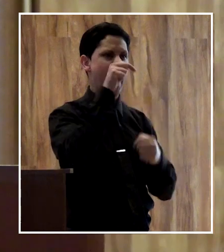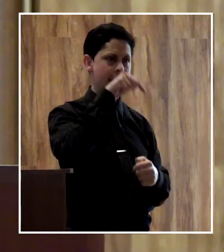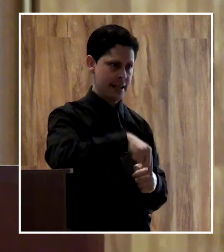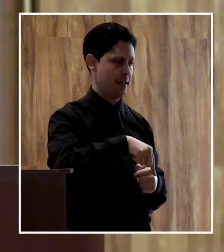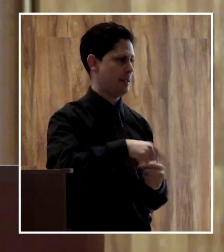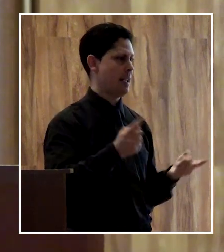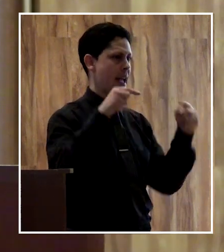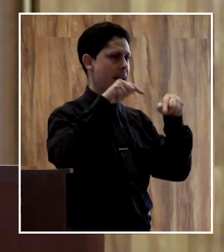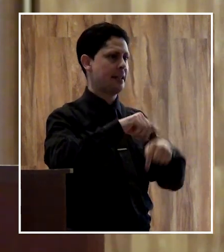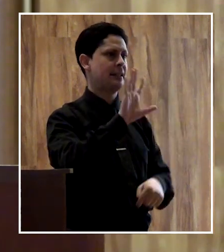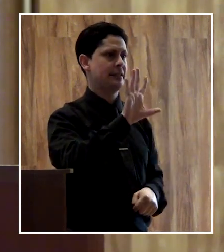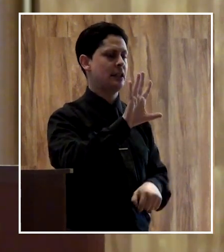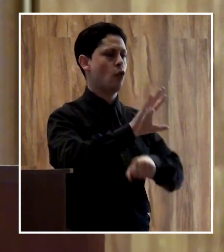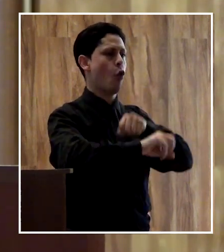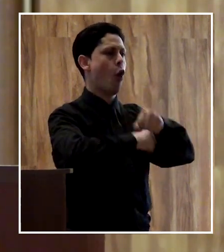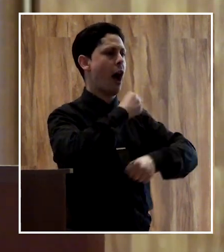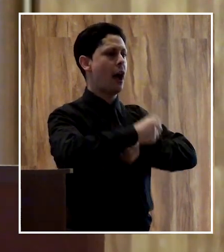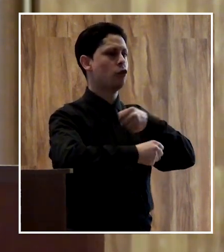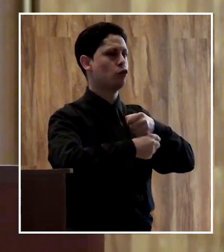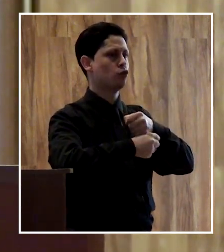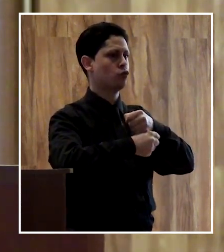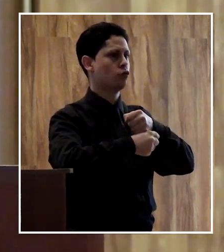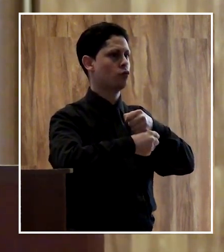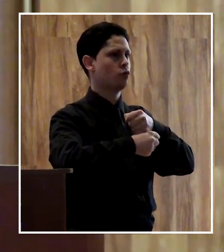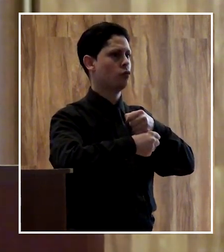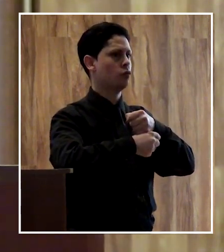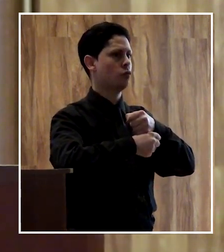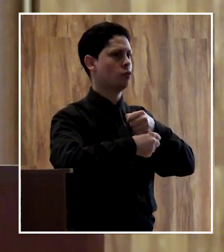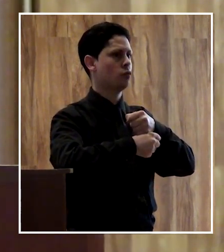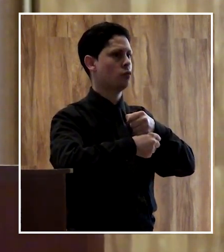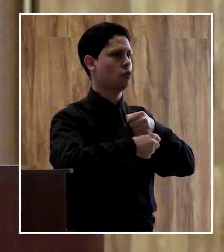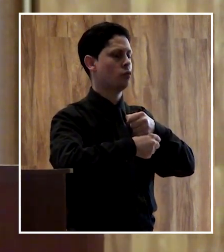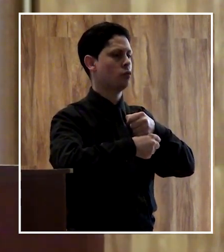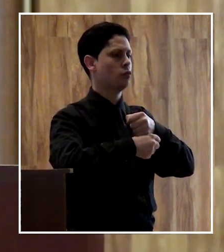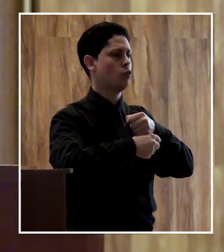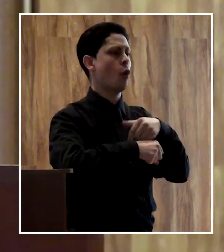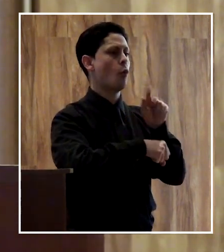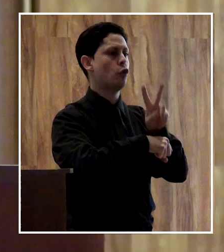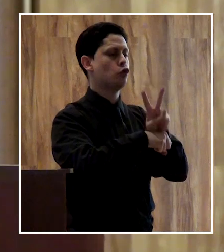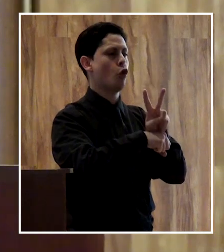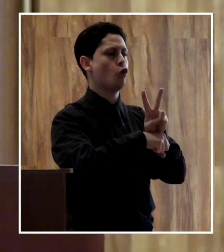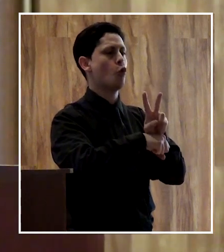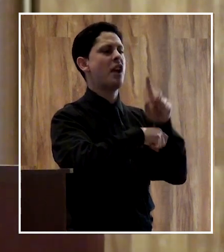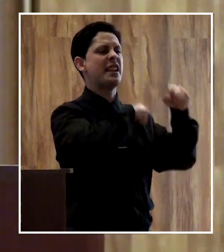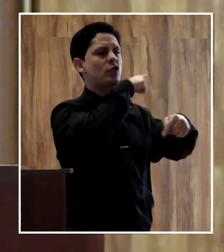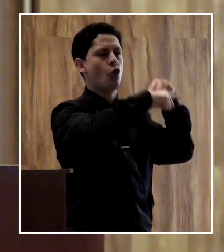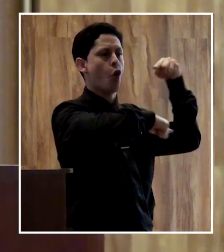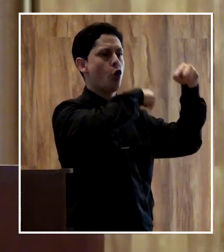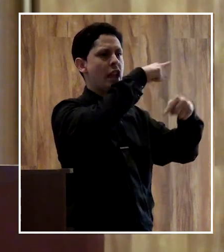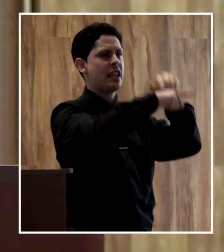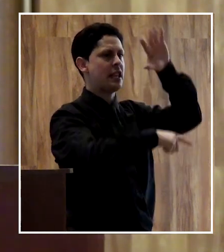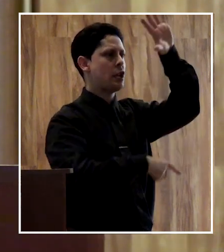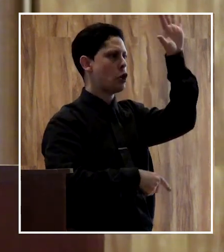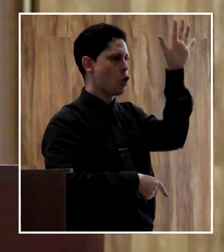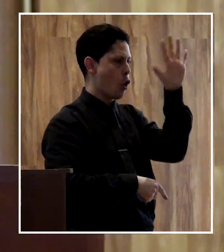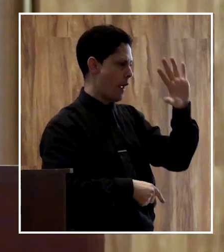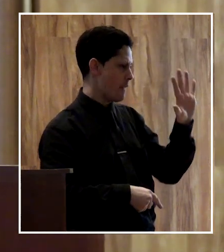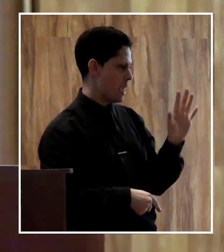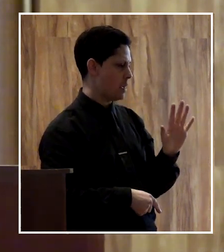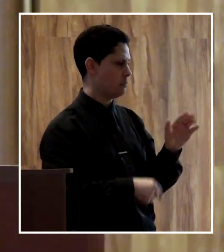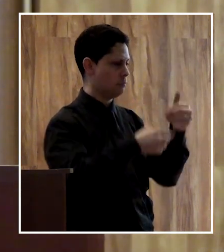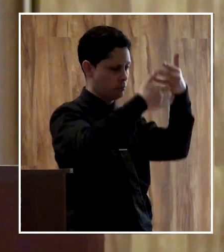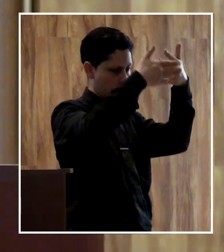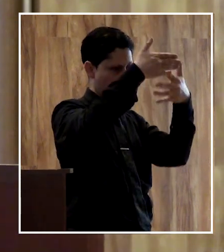aquí los 5 años de mi carrera de profesor de Historia, Geografía y Educación